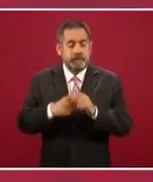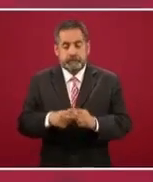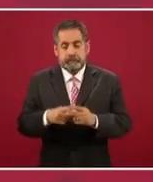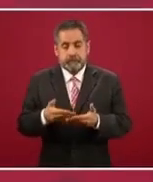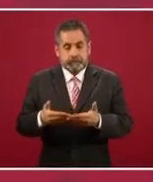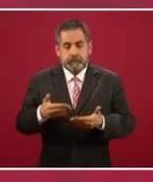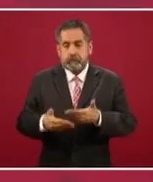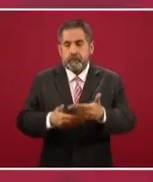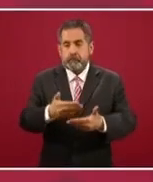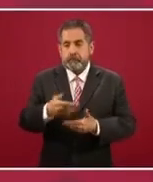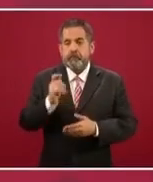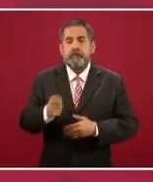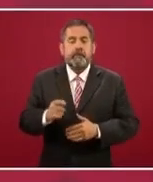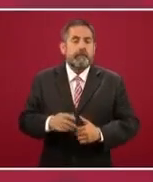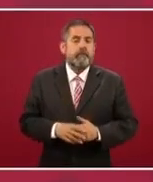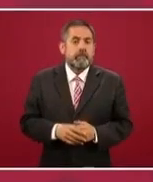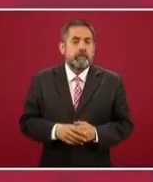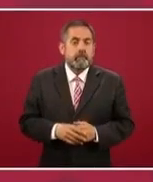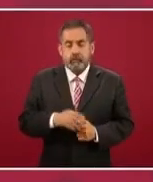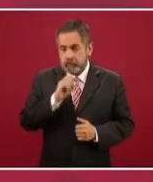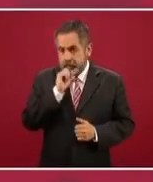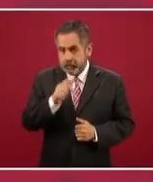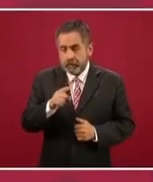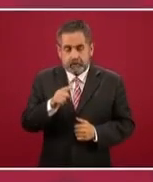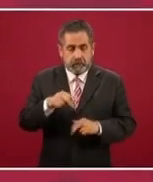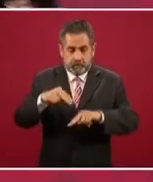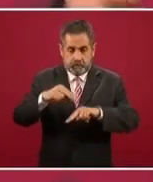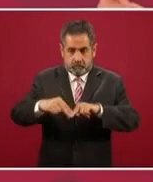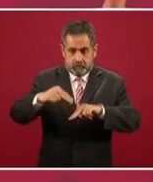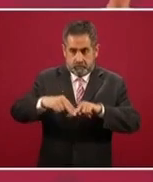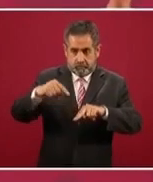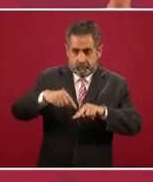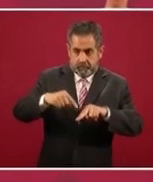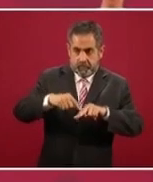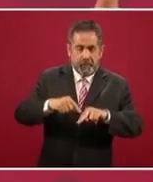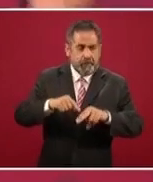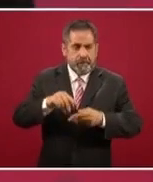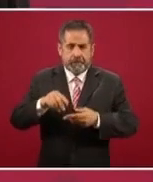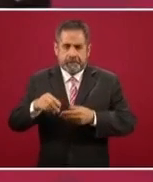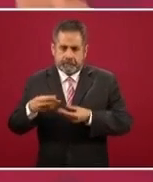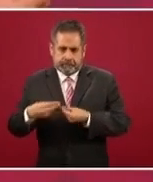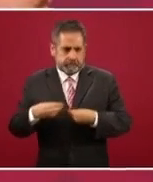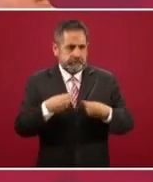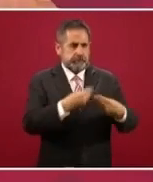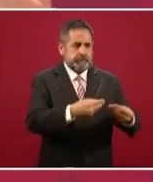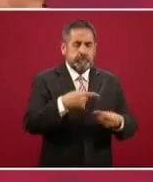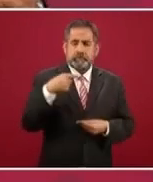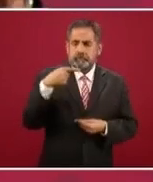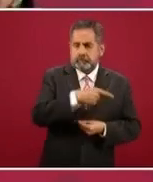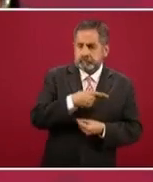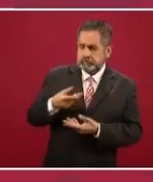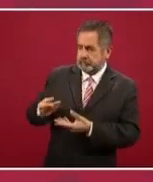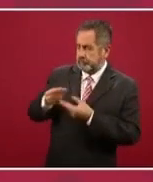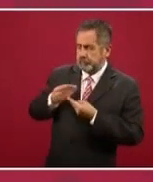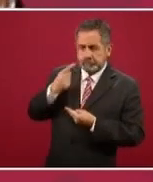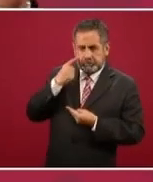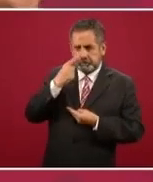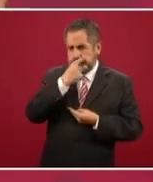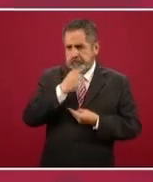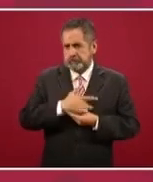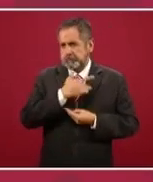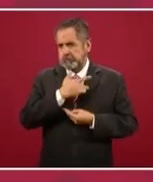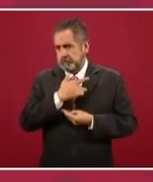ahora, bueno, que también esos boletos se les van a entregar a ellos, ellos van a decidir si los